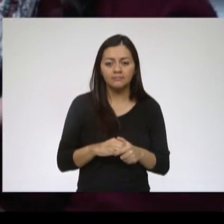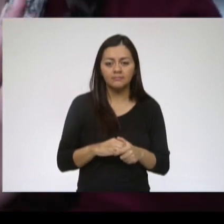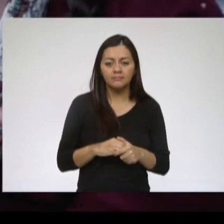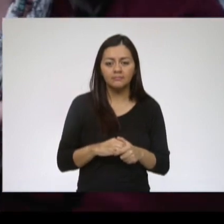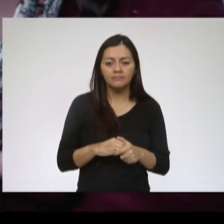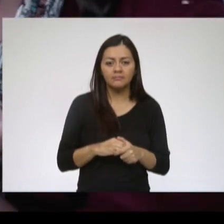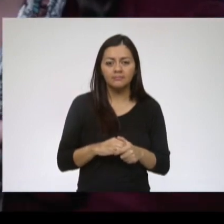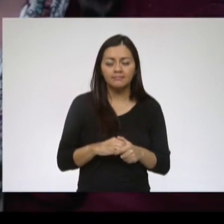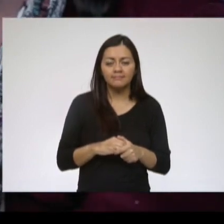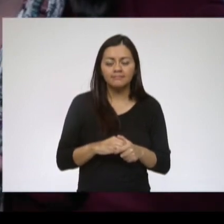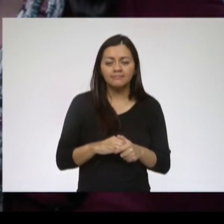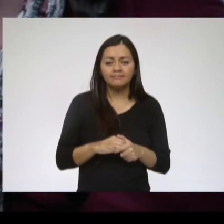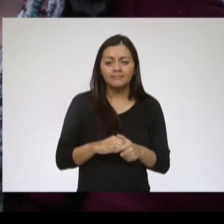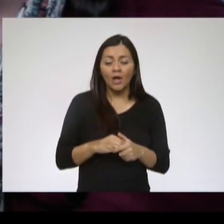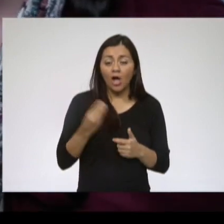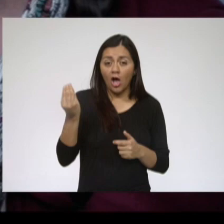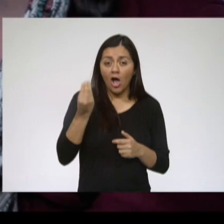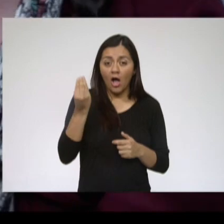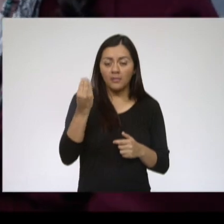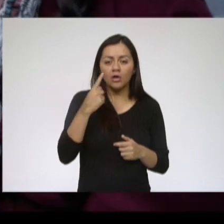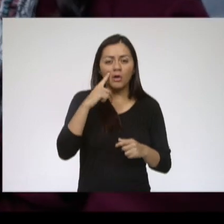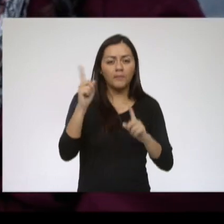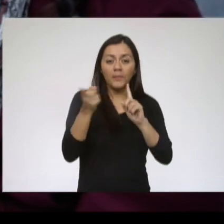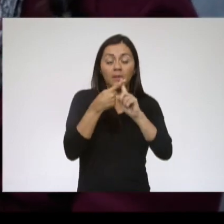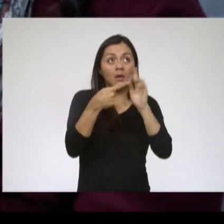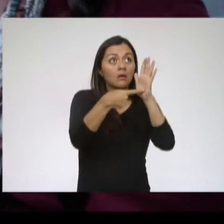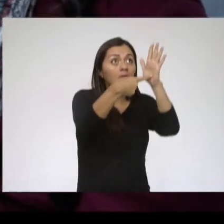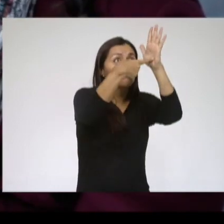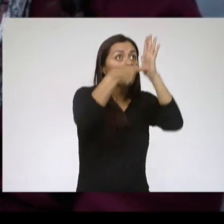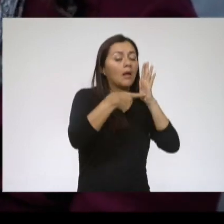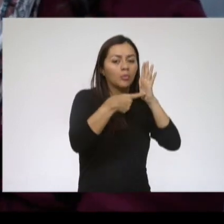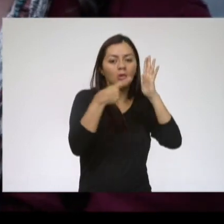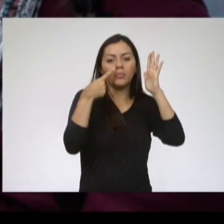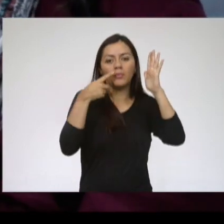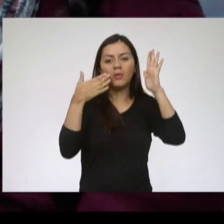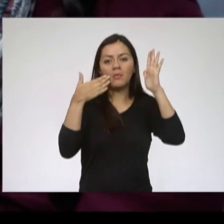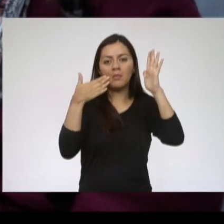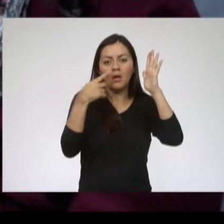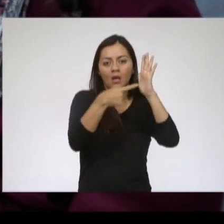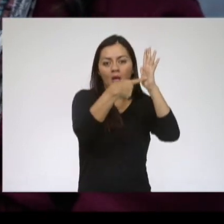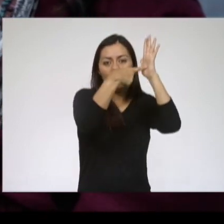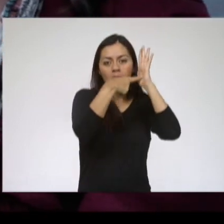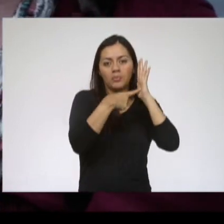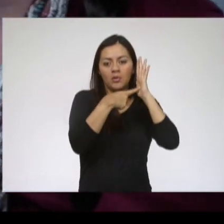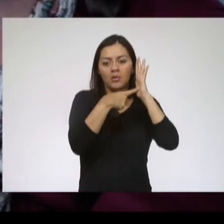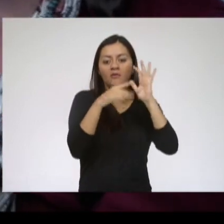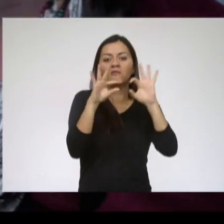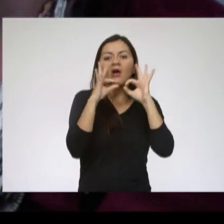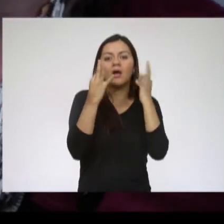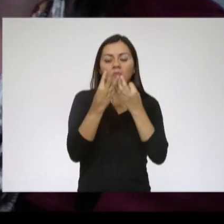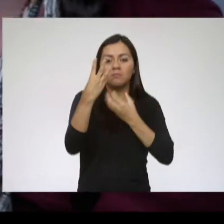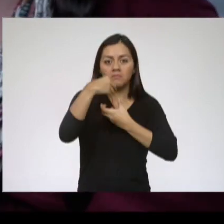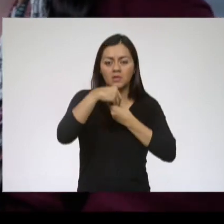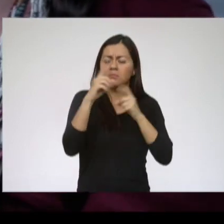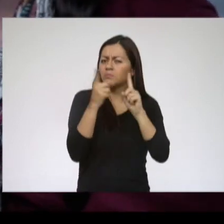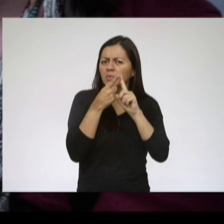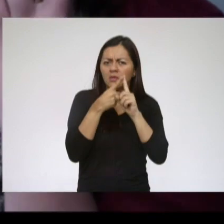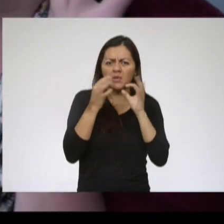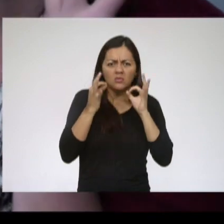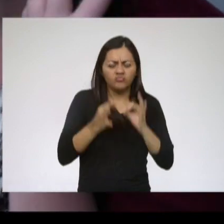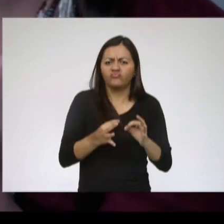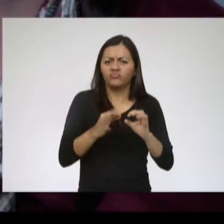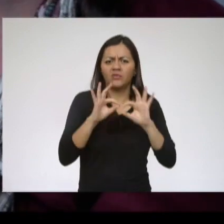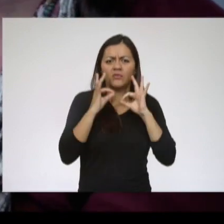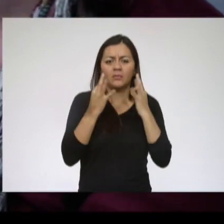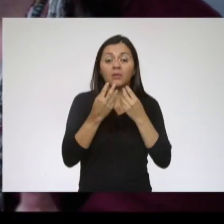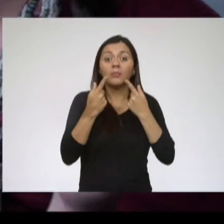El primer modelo que tenemos siempre son nuestros padres, y nuestros padres siempre van a estar conformados por la familia en primera instancia. Entonces,